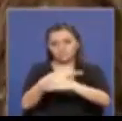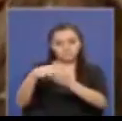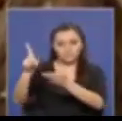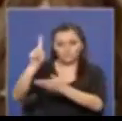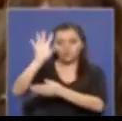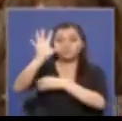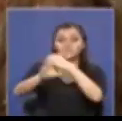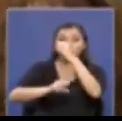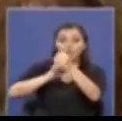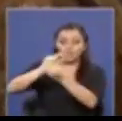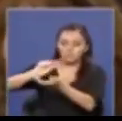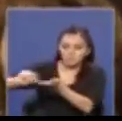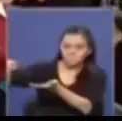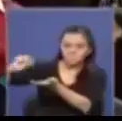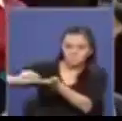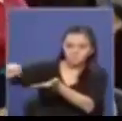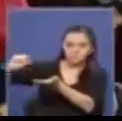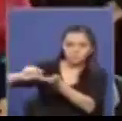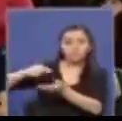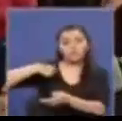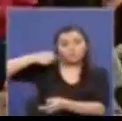que creo que es positivo.